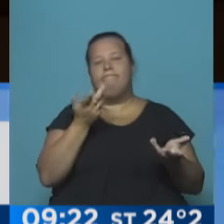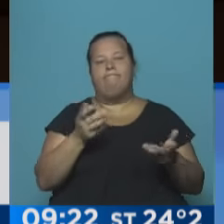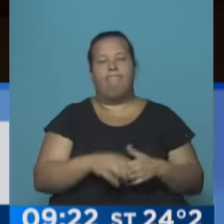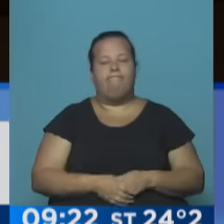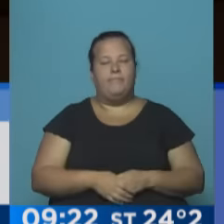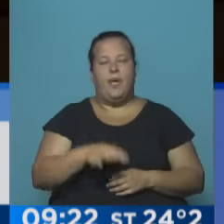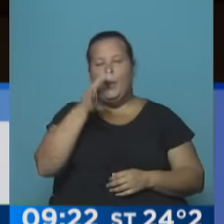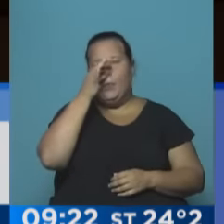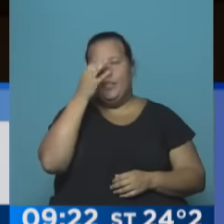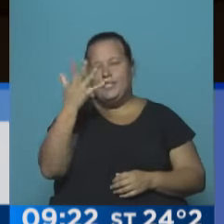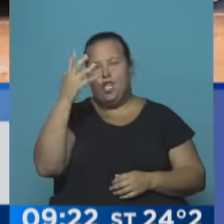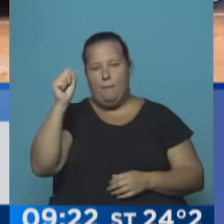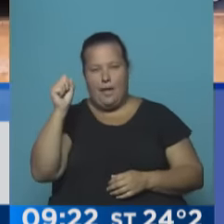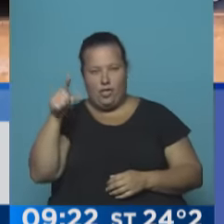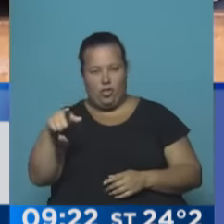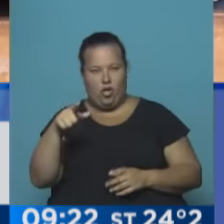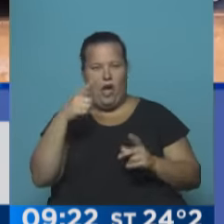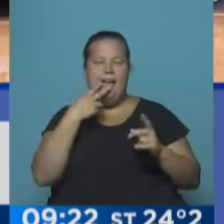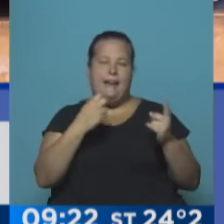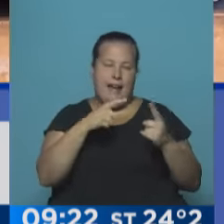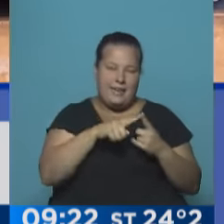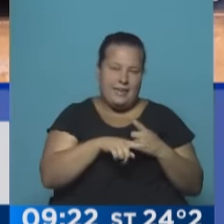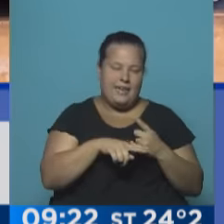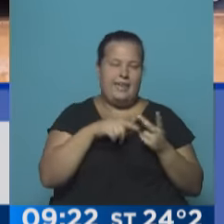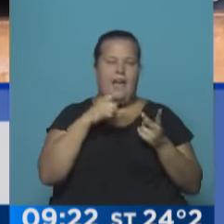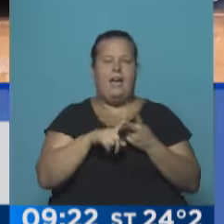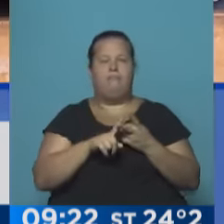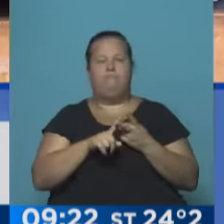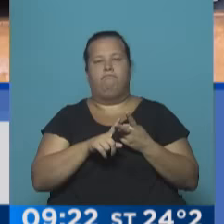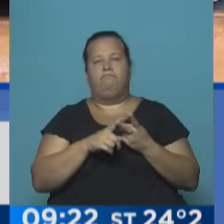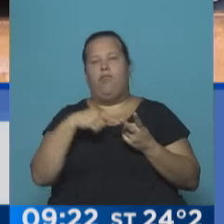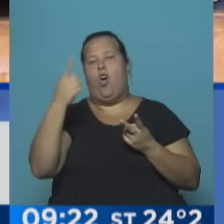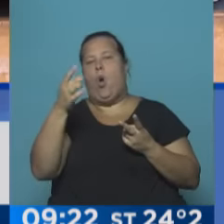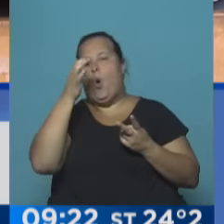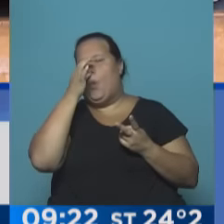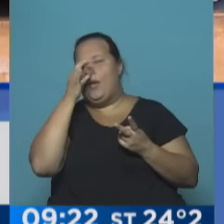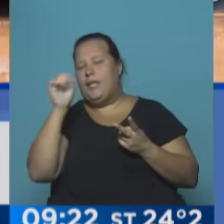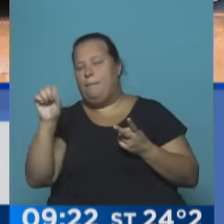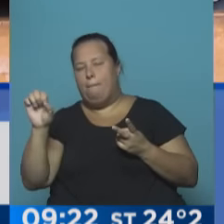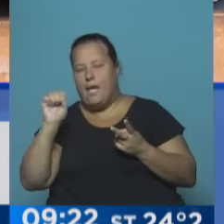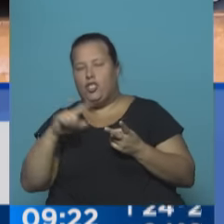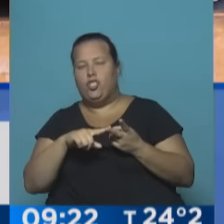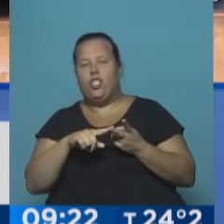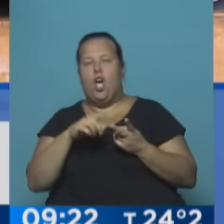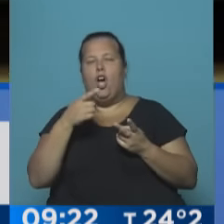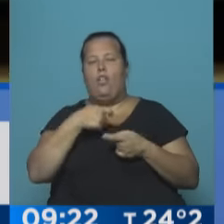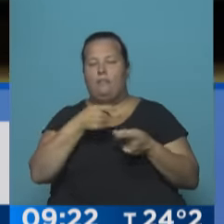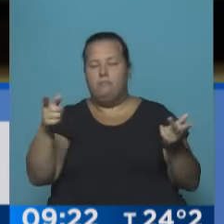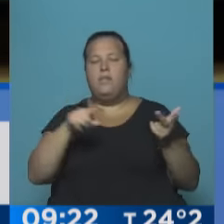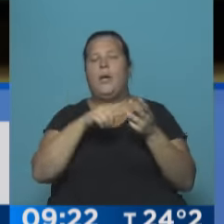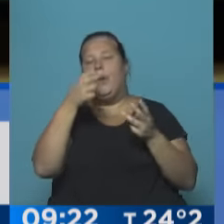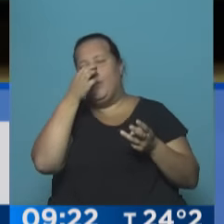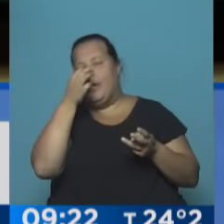eh 25 pesos es la parte de energía otros 20 y pico de pesos será la parte del distribuidor y